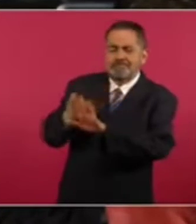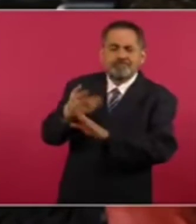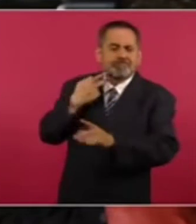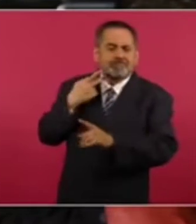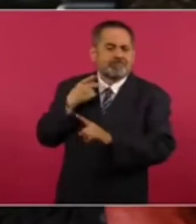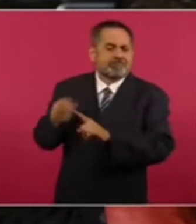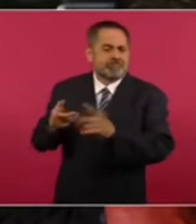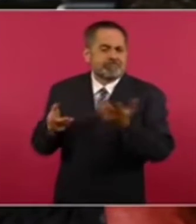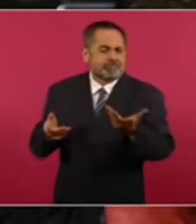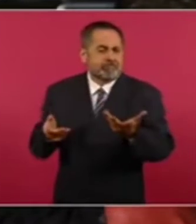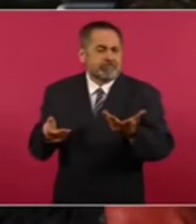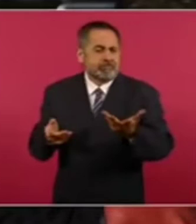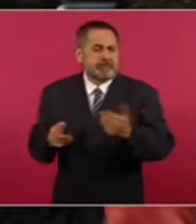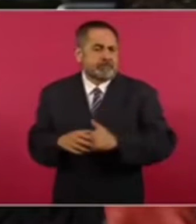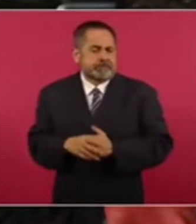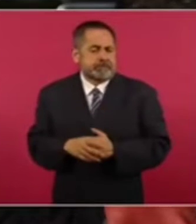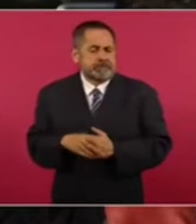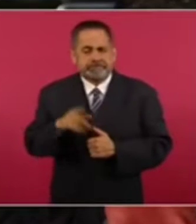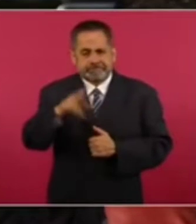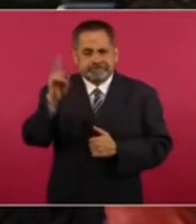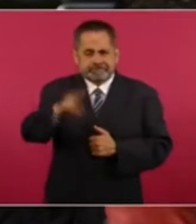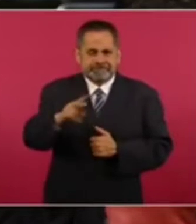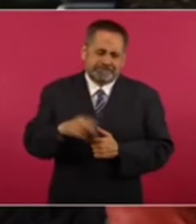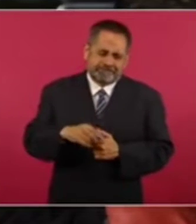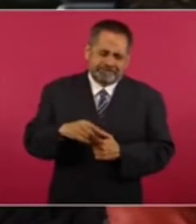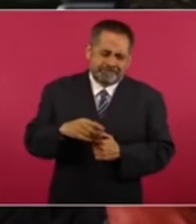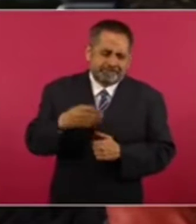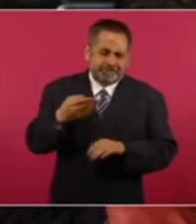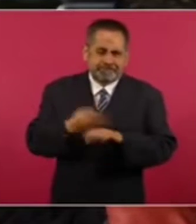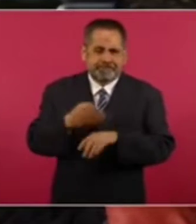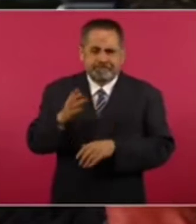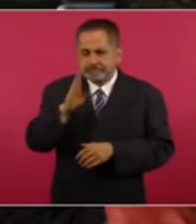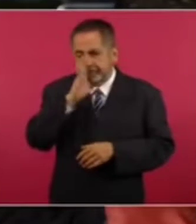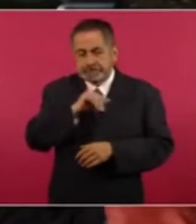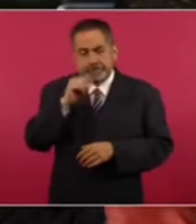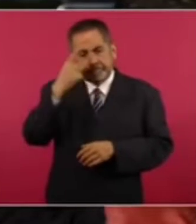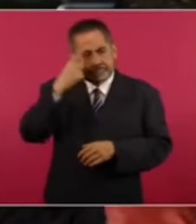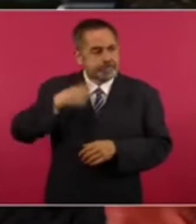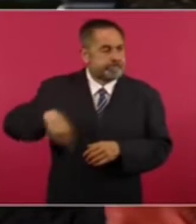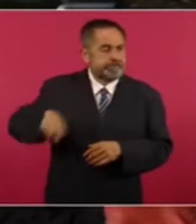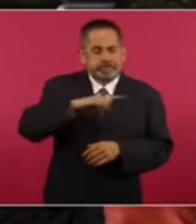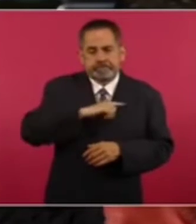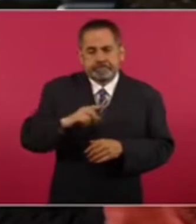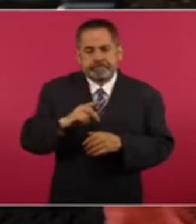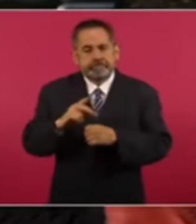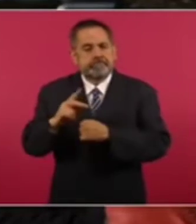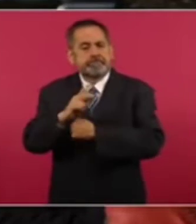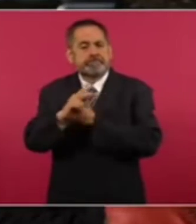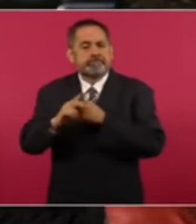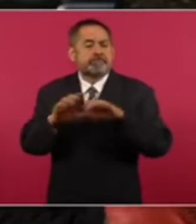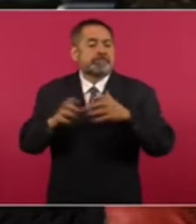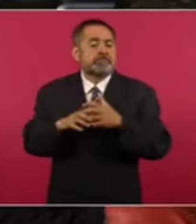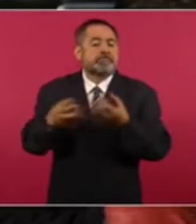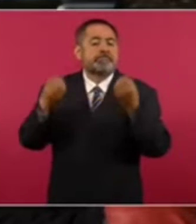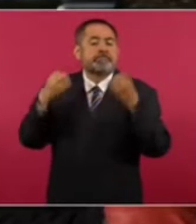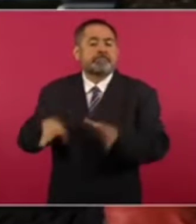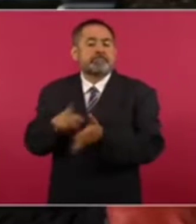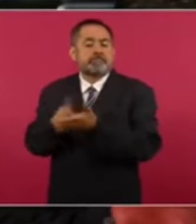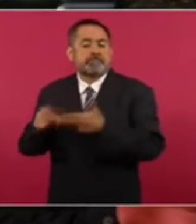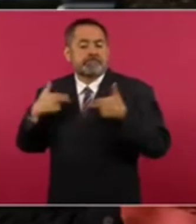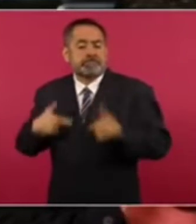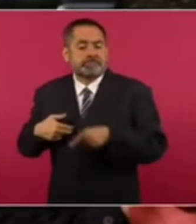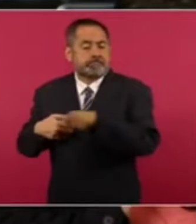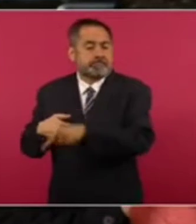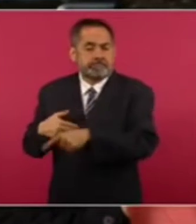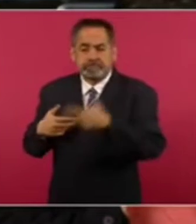Es muy grave para nuestro país que quede este precedente, sobre todo porque es una violación a derechos humanos lo que están